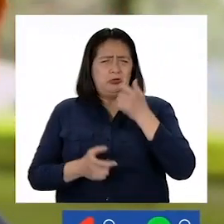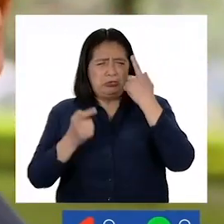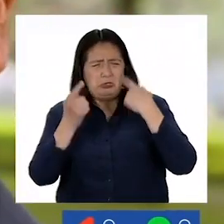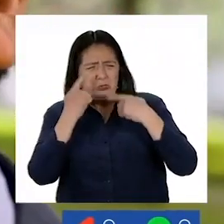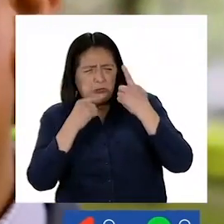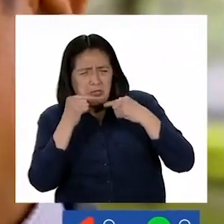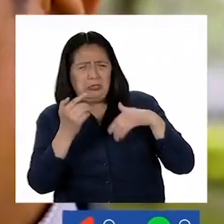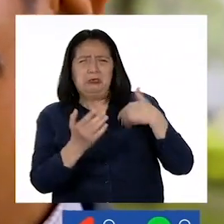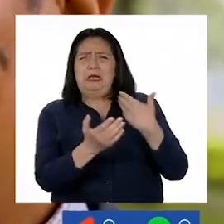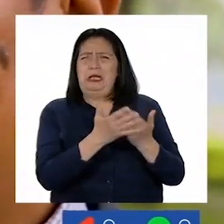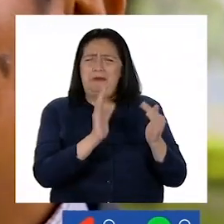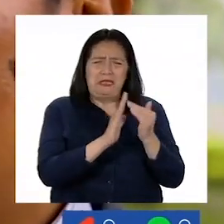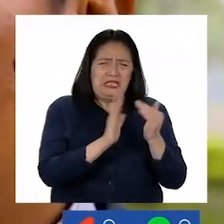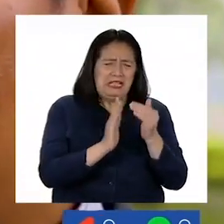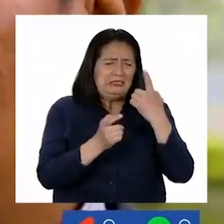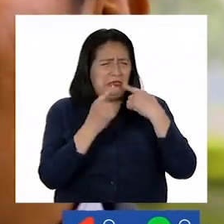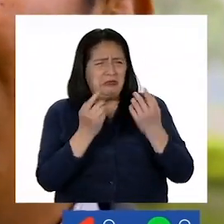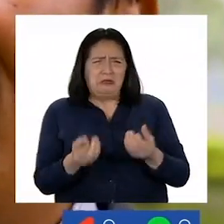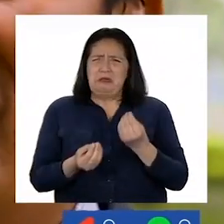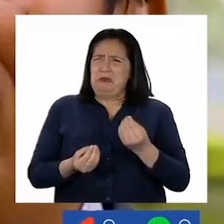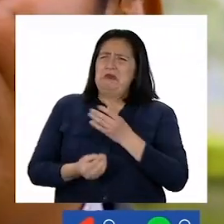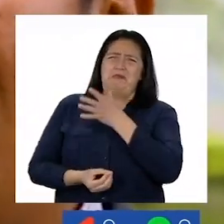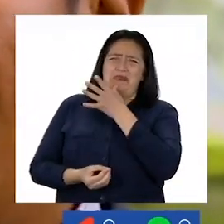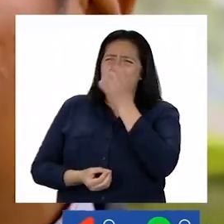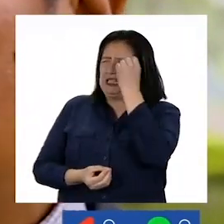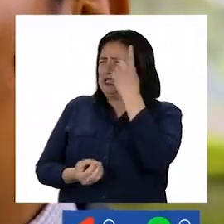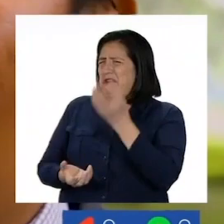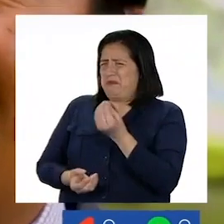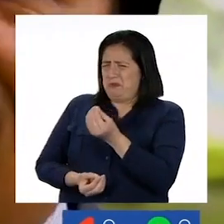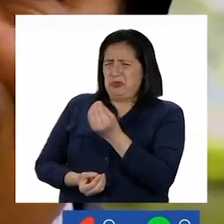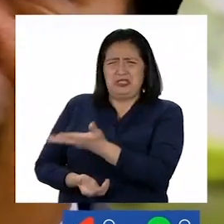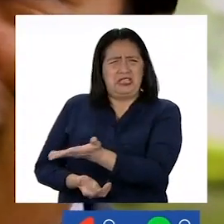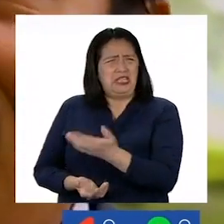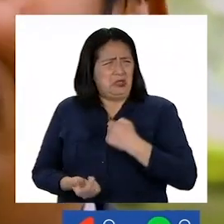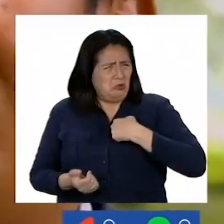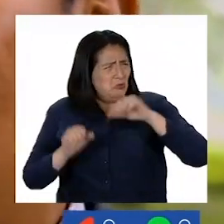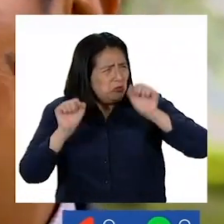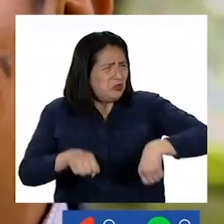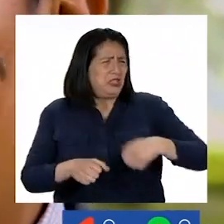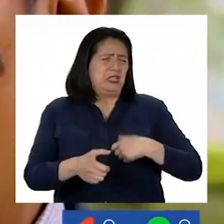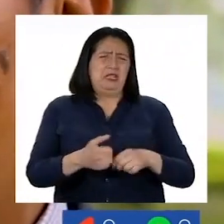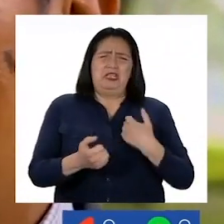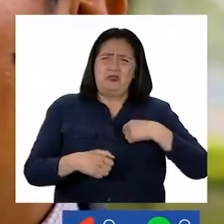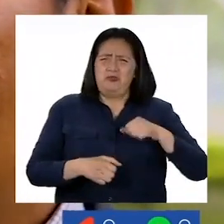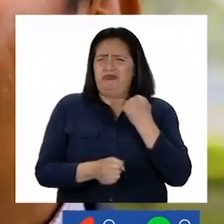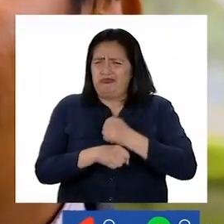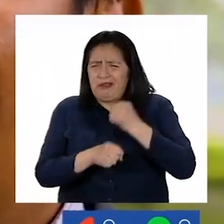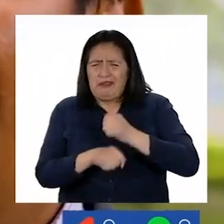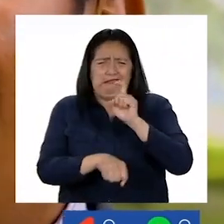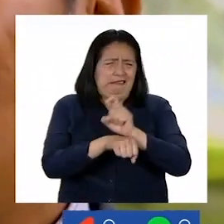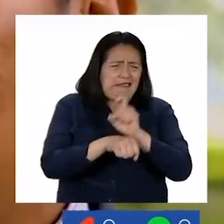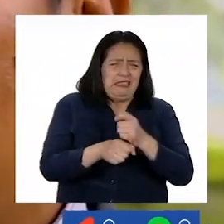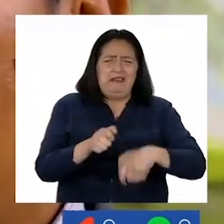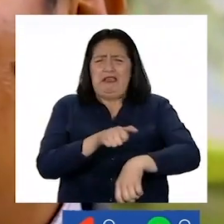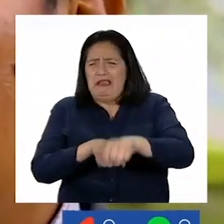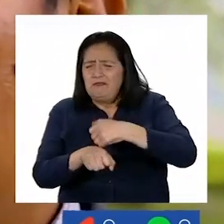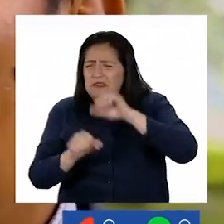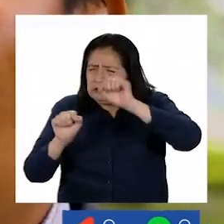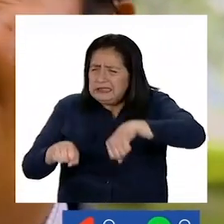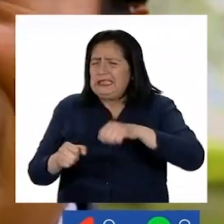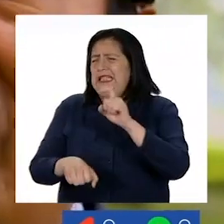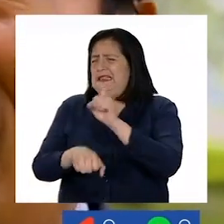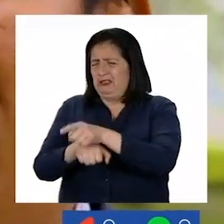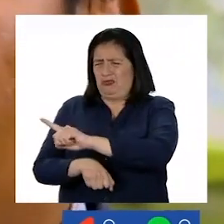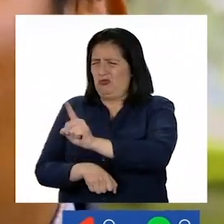a mi casa, ¿no? Porque era un aspecto que yo no entendía, porque si estaba haciendo todo el esfuerzo posible de enseñarle a los